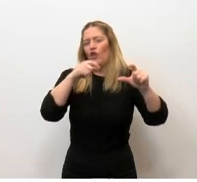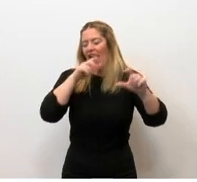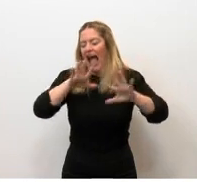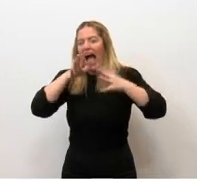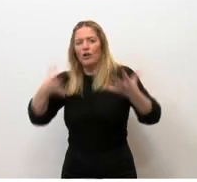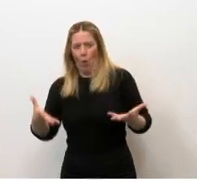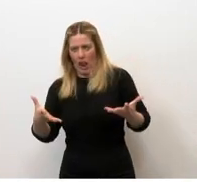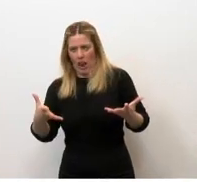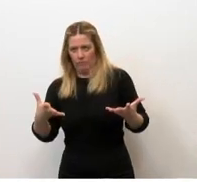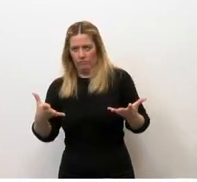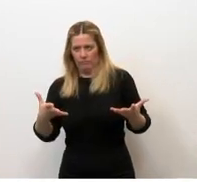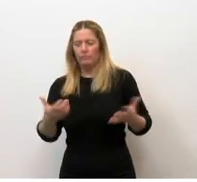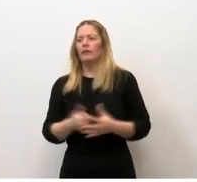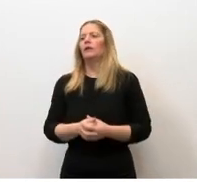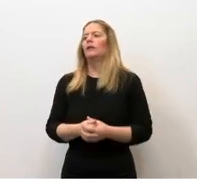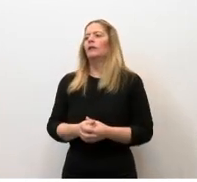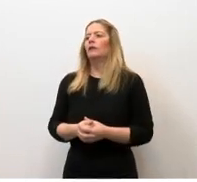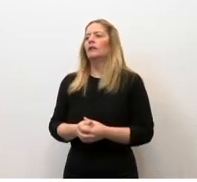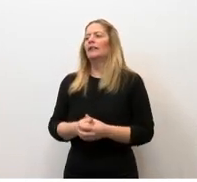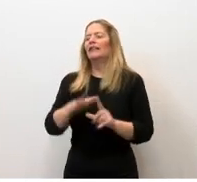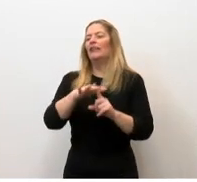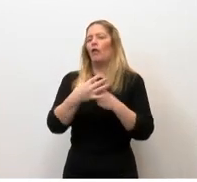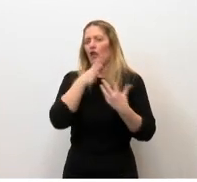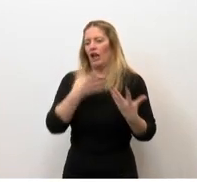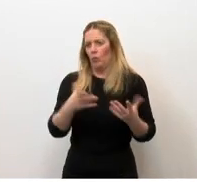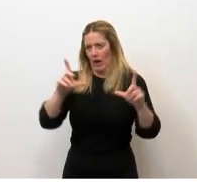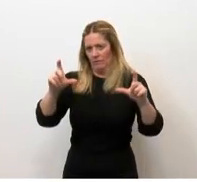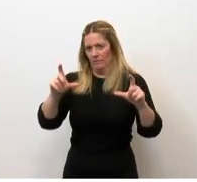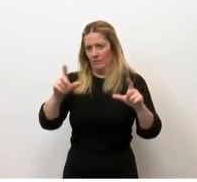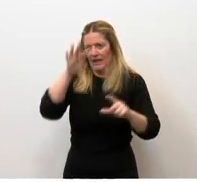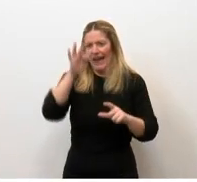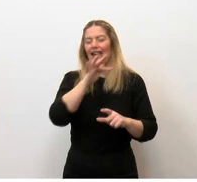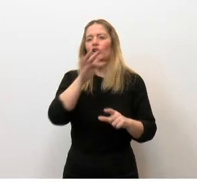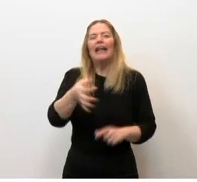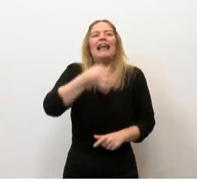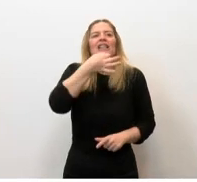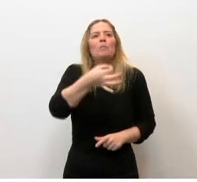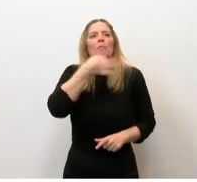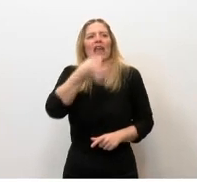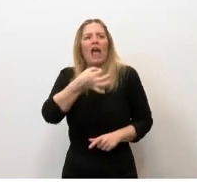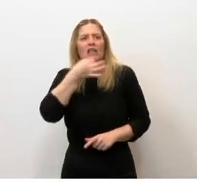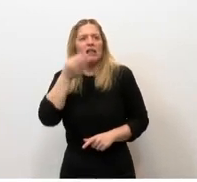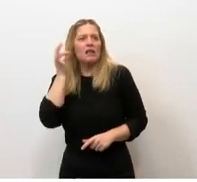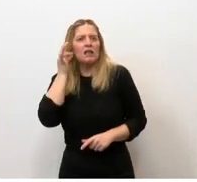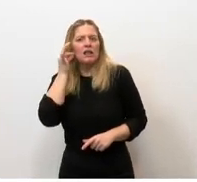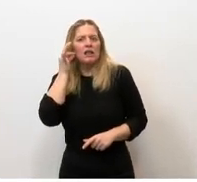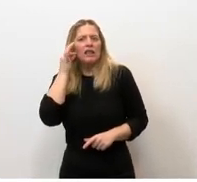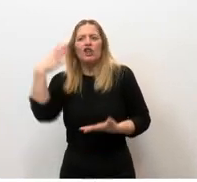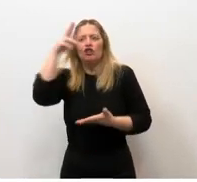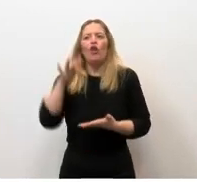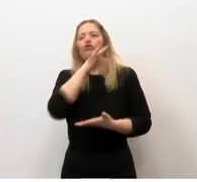¿Vale? Somos 22 speakers. De estos